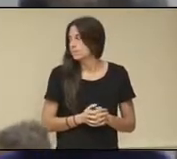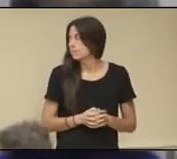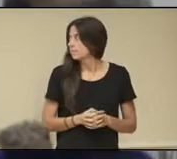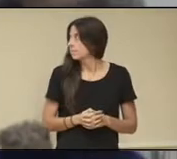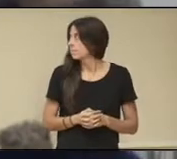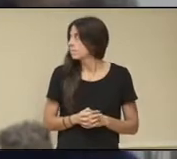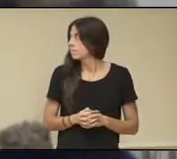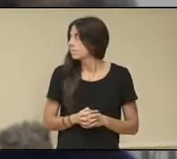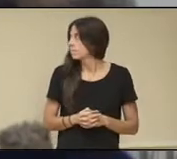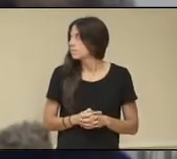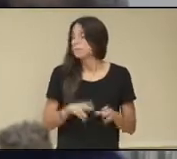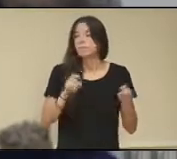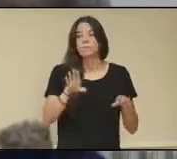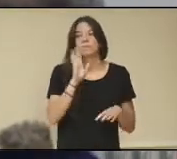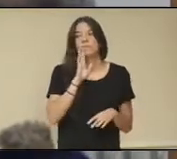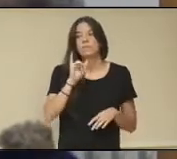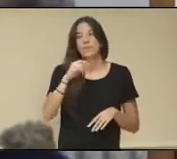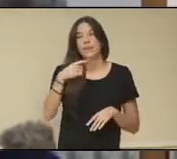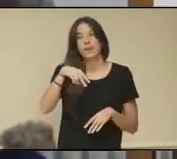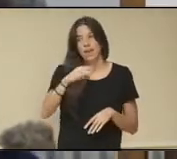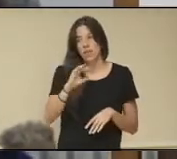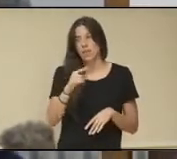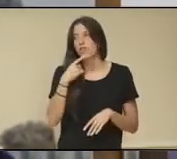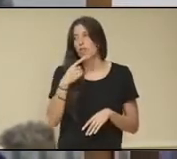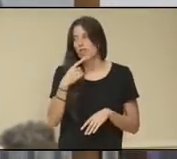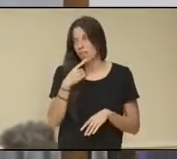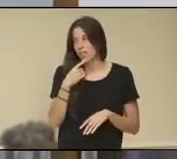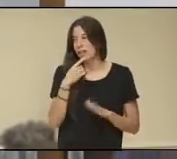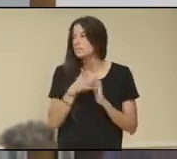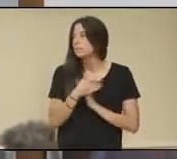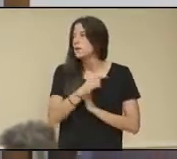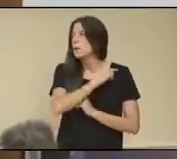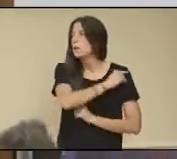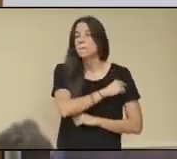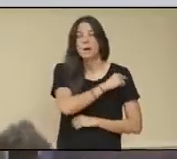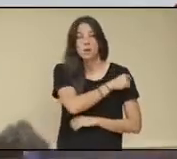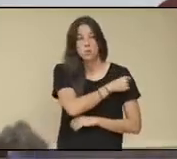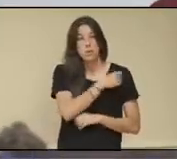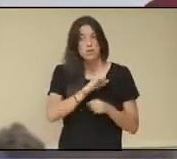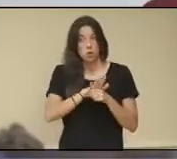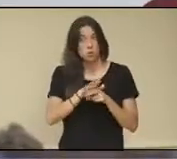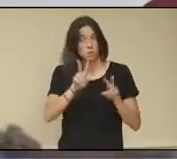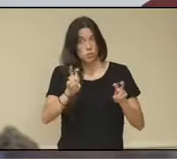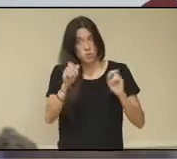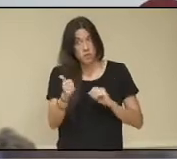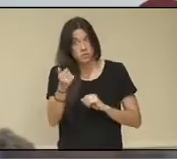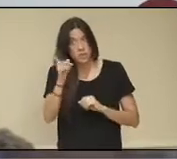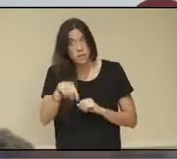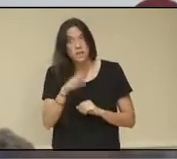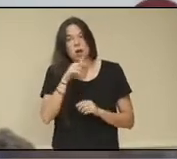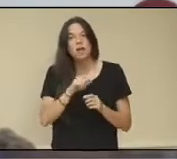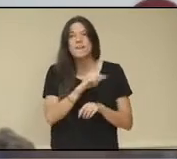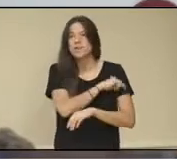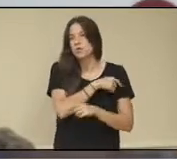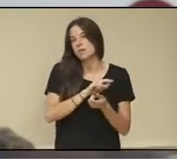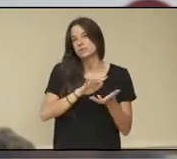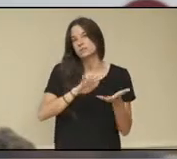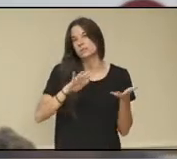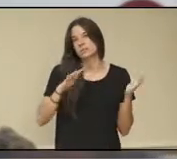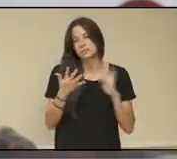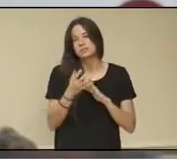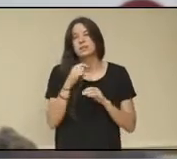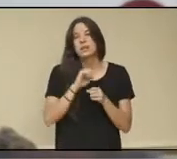como decía Ignacio, las vacunas, las de este nuevo coronavirus también, están cambiando el curso de la